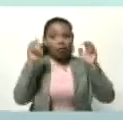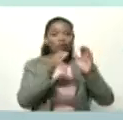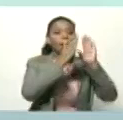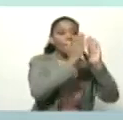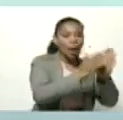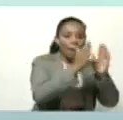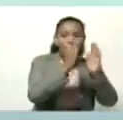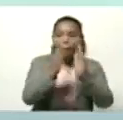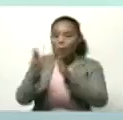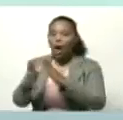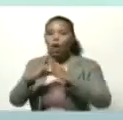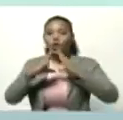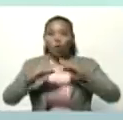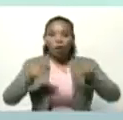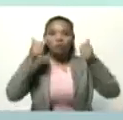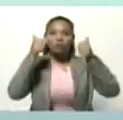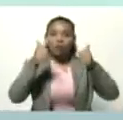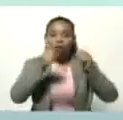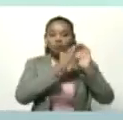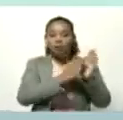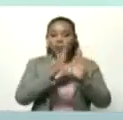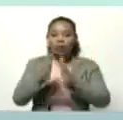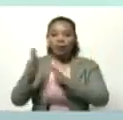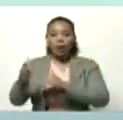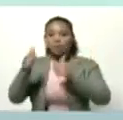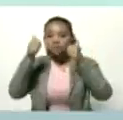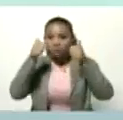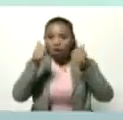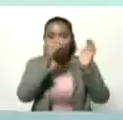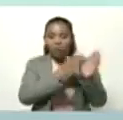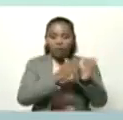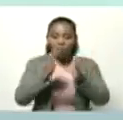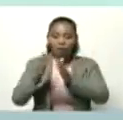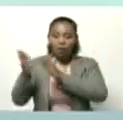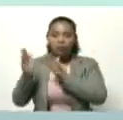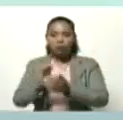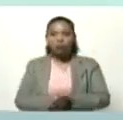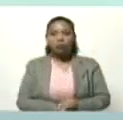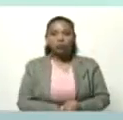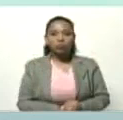Organizar todo bien organizado. Bien organizado.